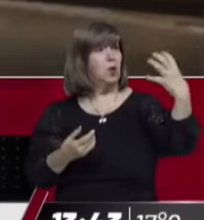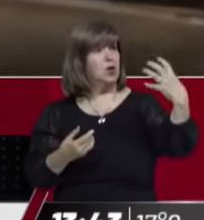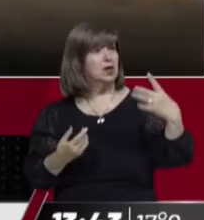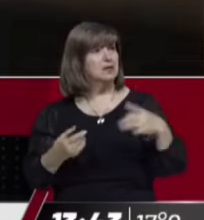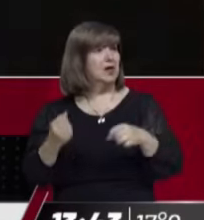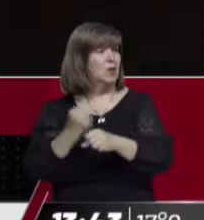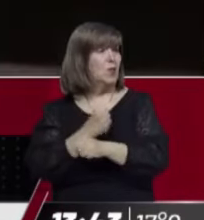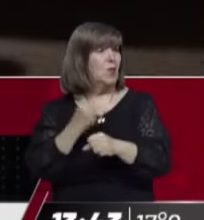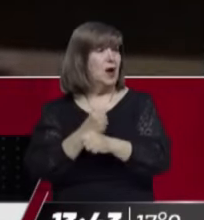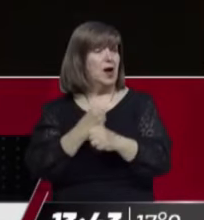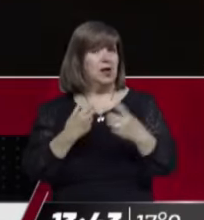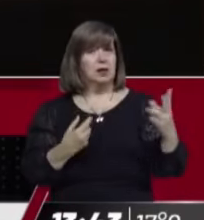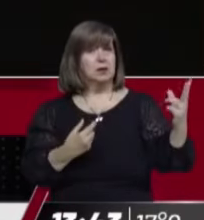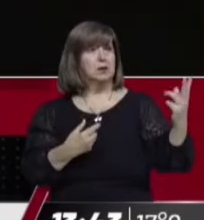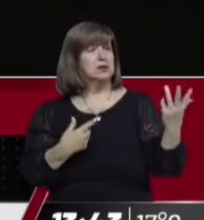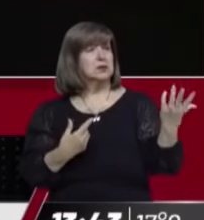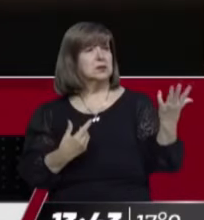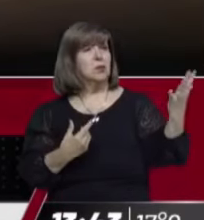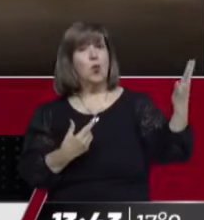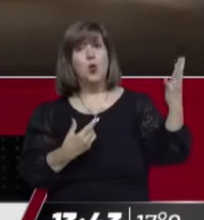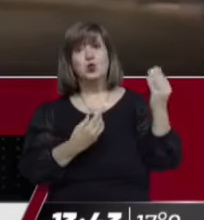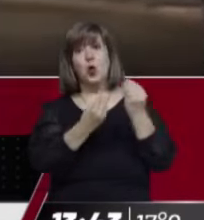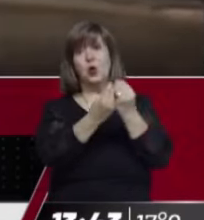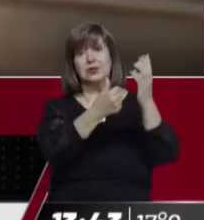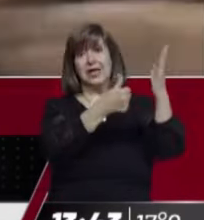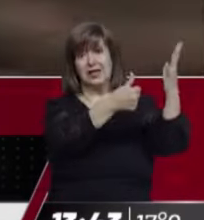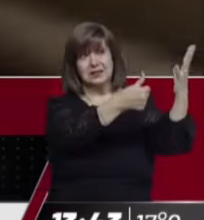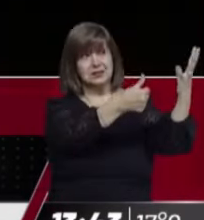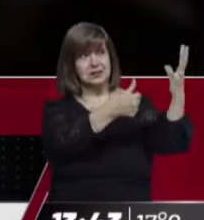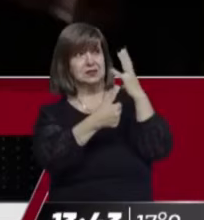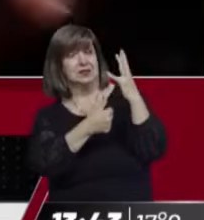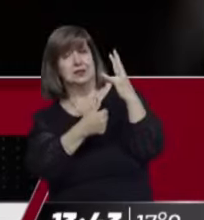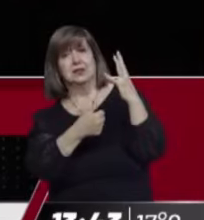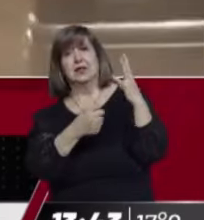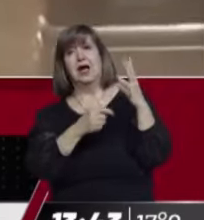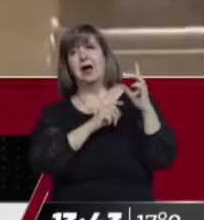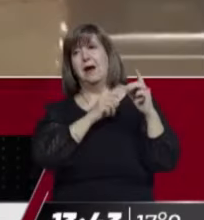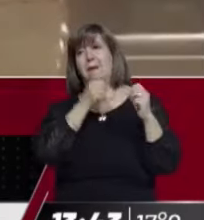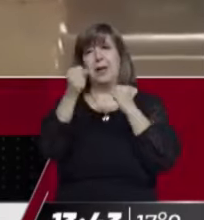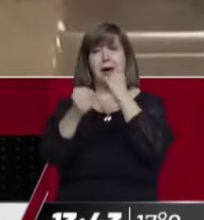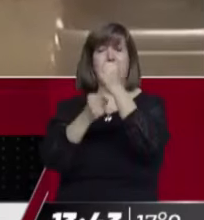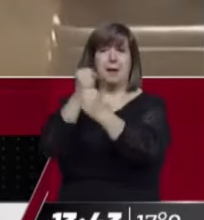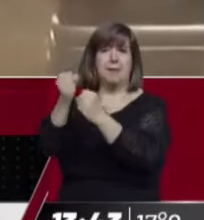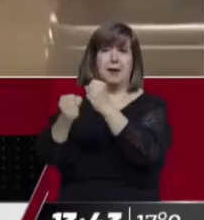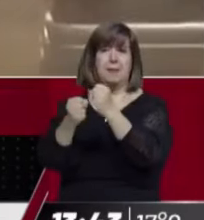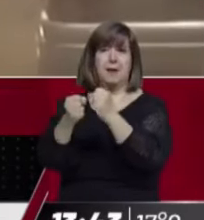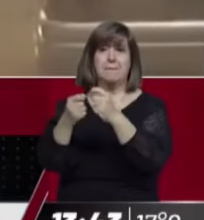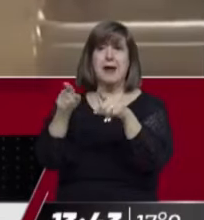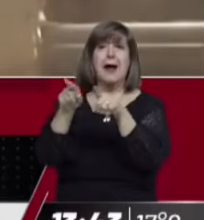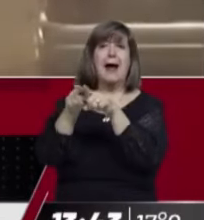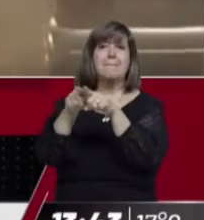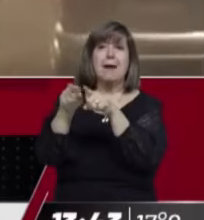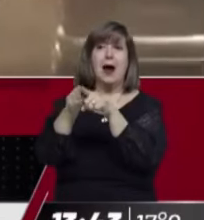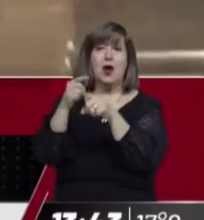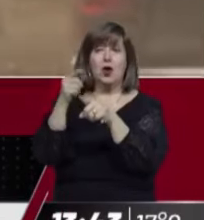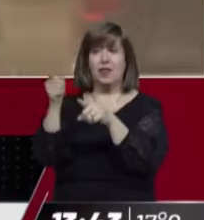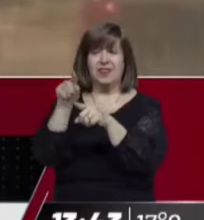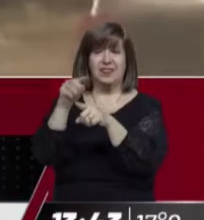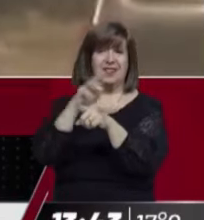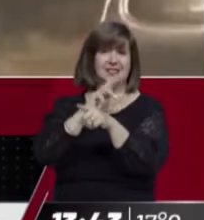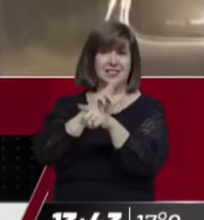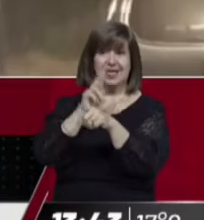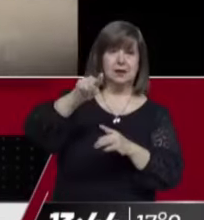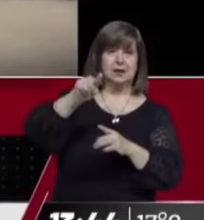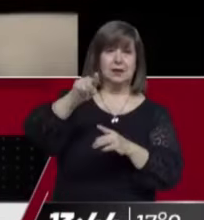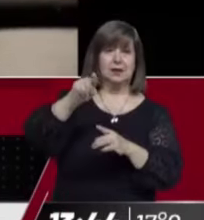burlan y y al ser mucho no muchos ahy no más atinan a querer venir a pegarte entre